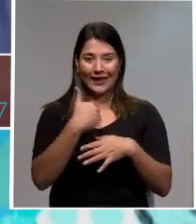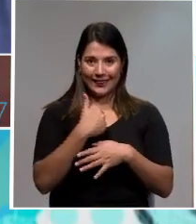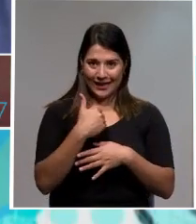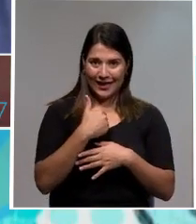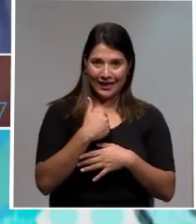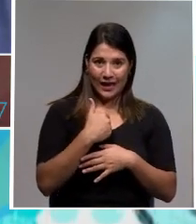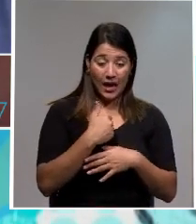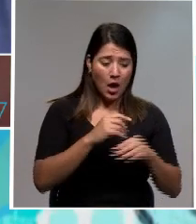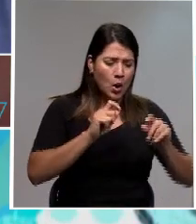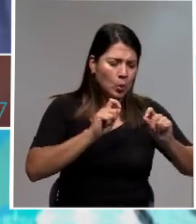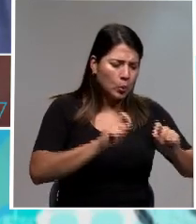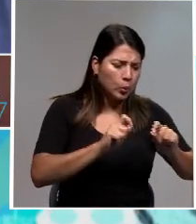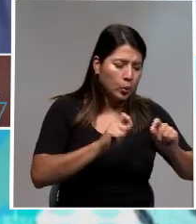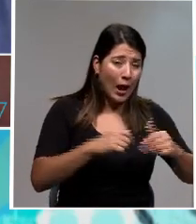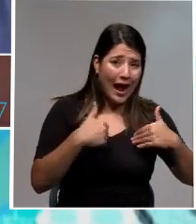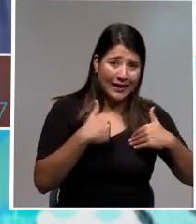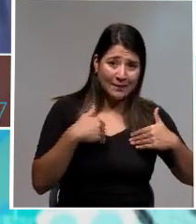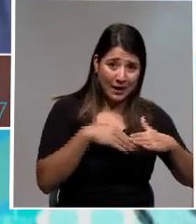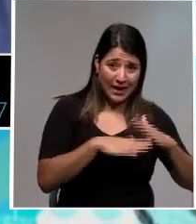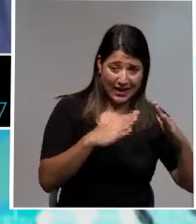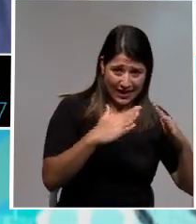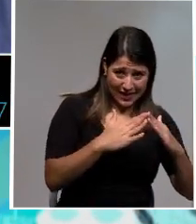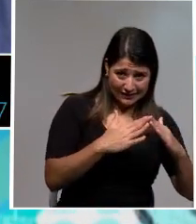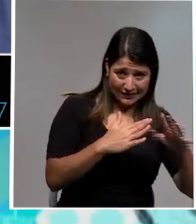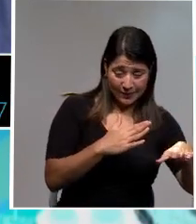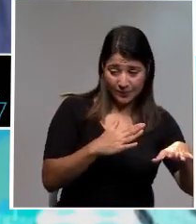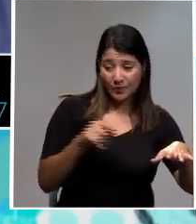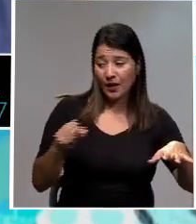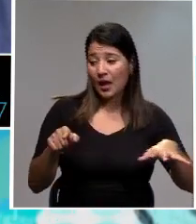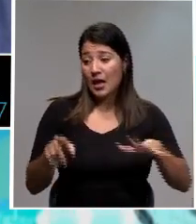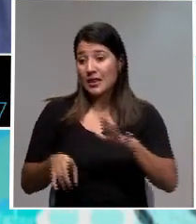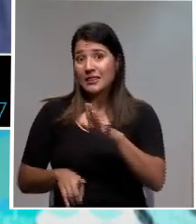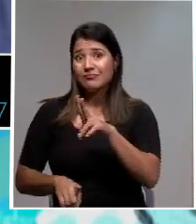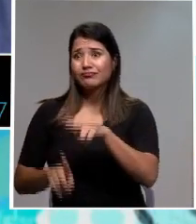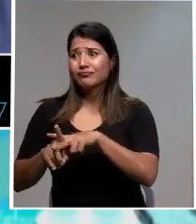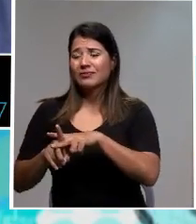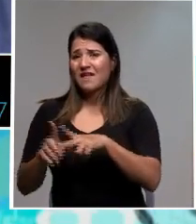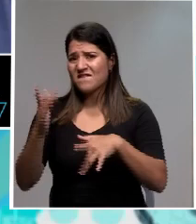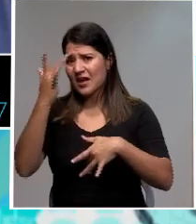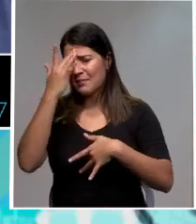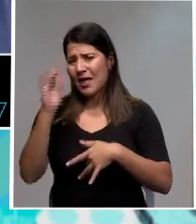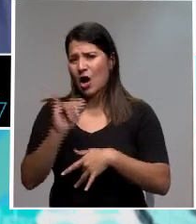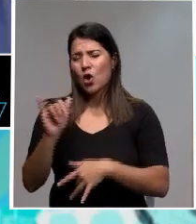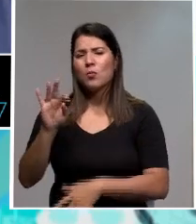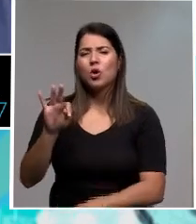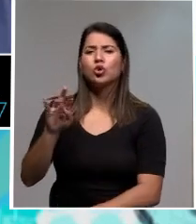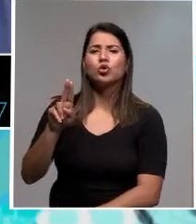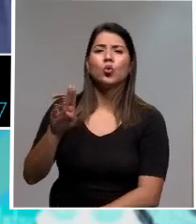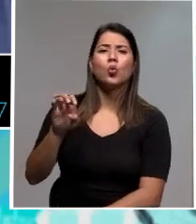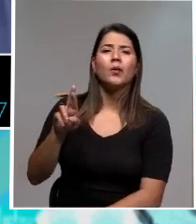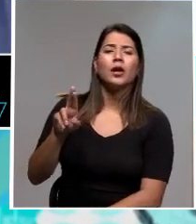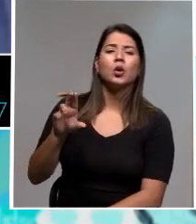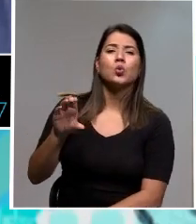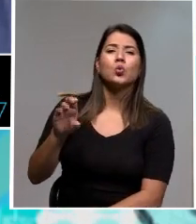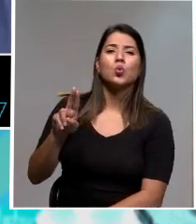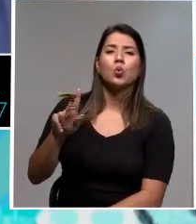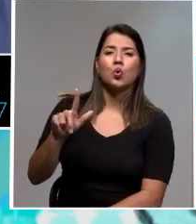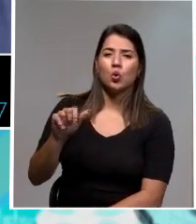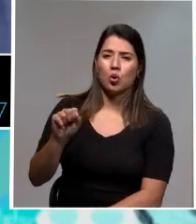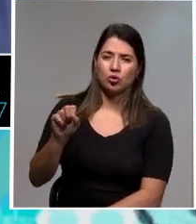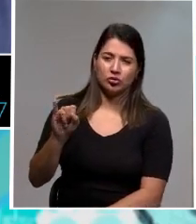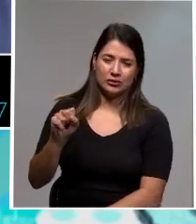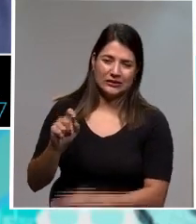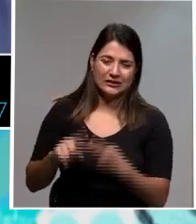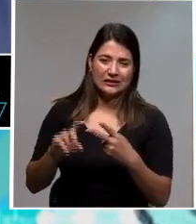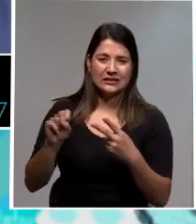domesticación de animales y la aparición de enfermedades como la tuberculosis, el sarampión o la viruela?